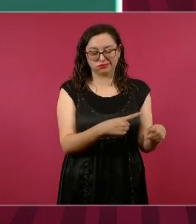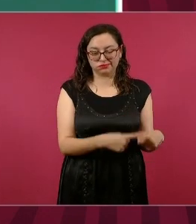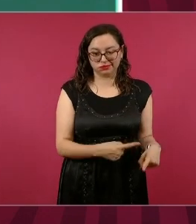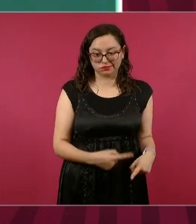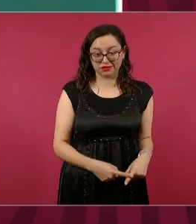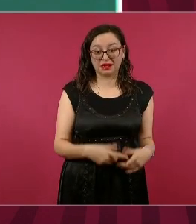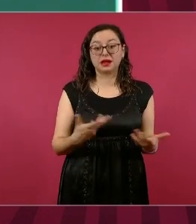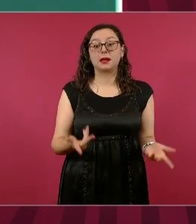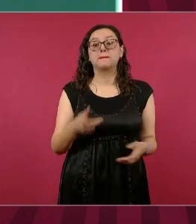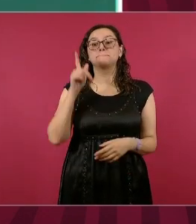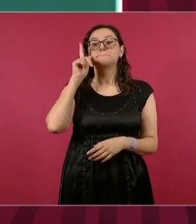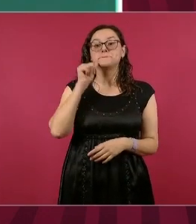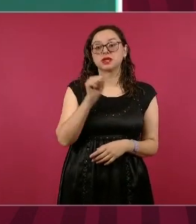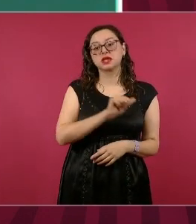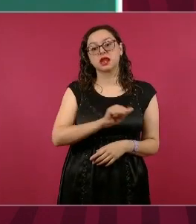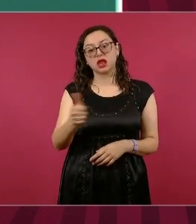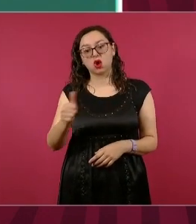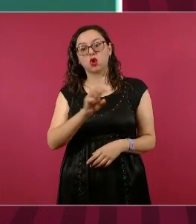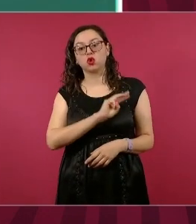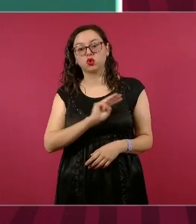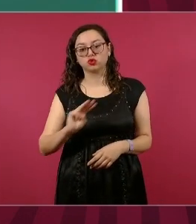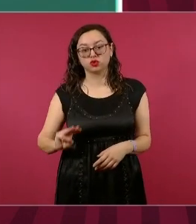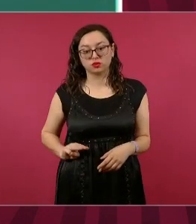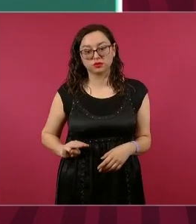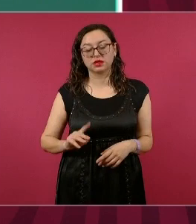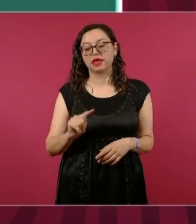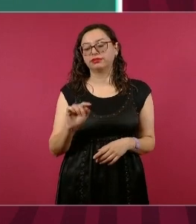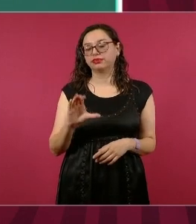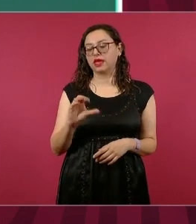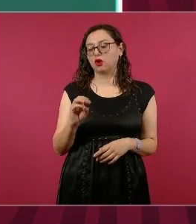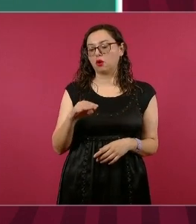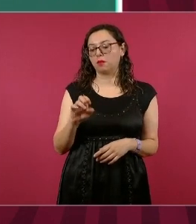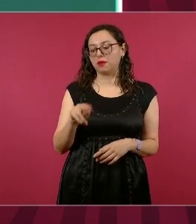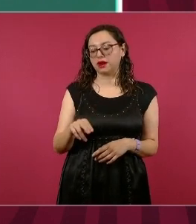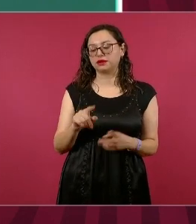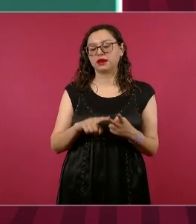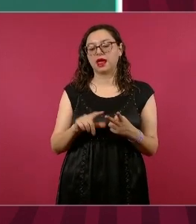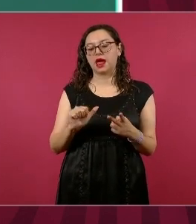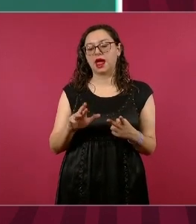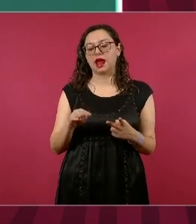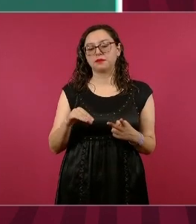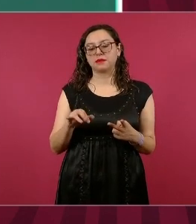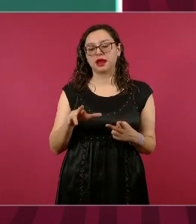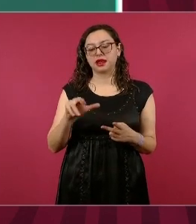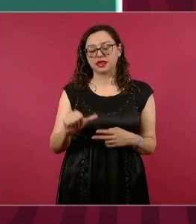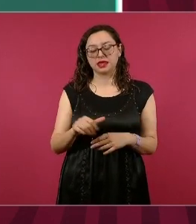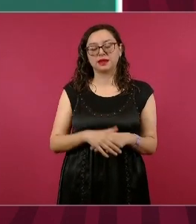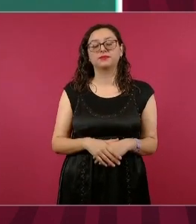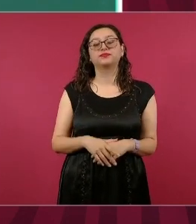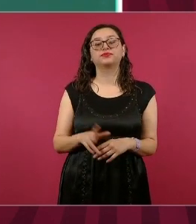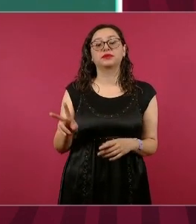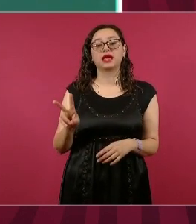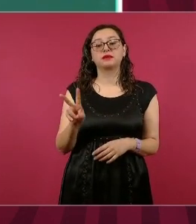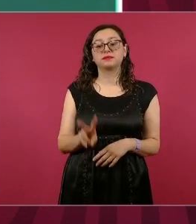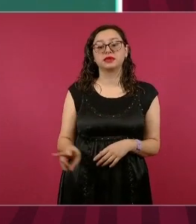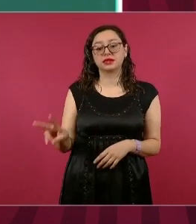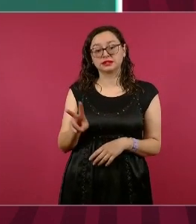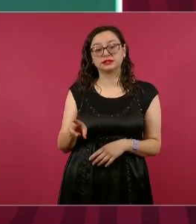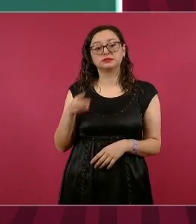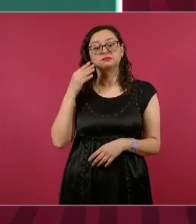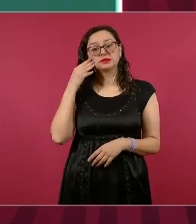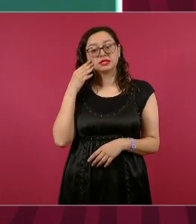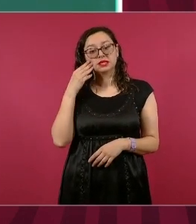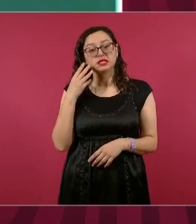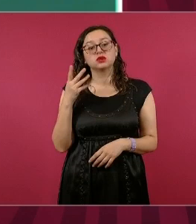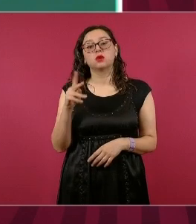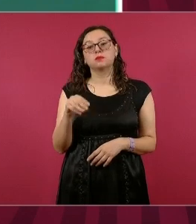mañana vamos a estar en los municipios de Tecomán y Armería, el viernes vamos a estar en Manzanillo y en Minatitlán y con esto vamos a poder